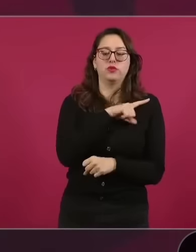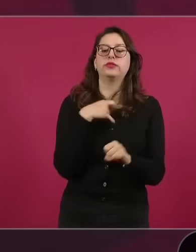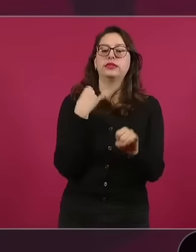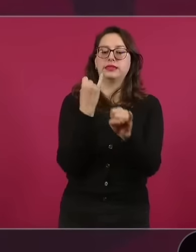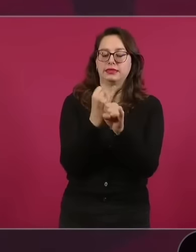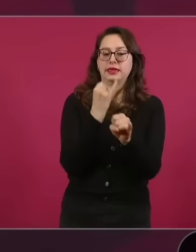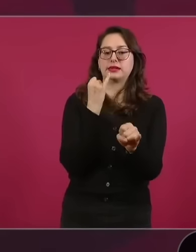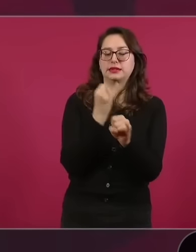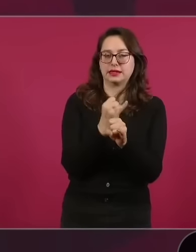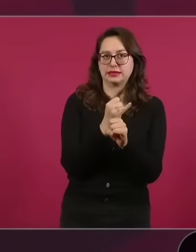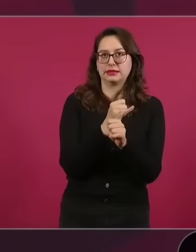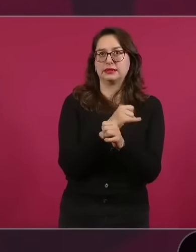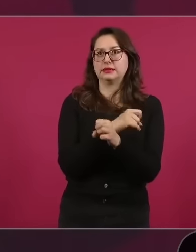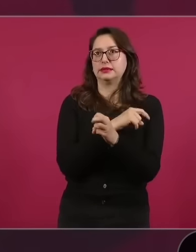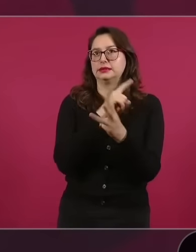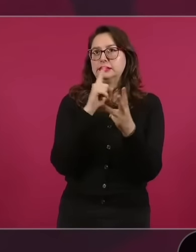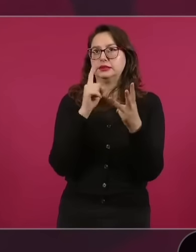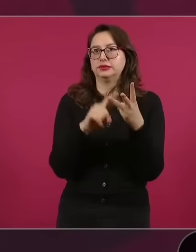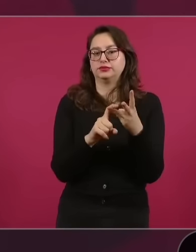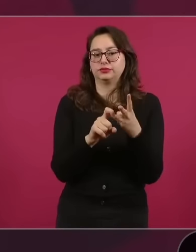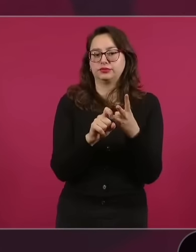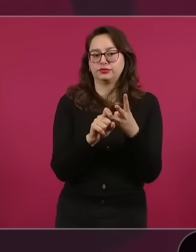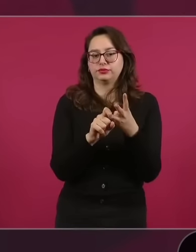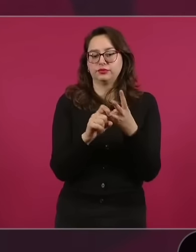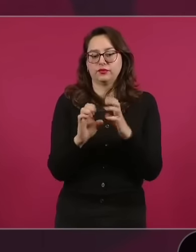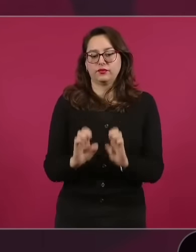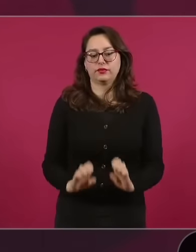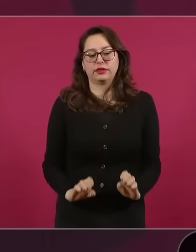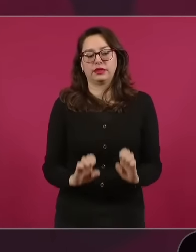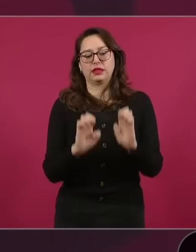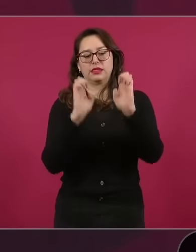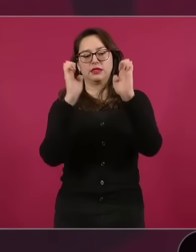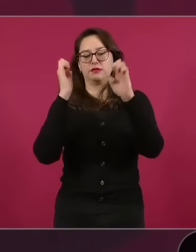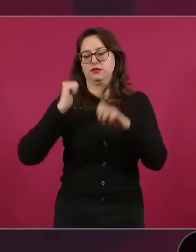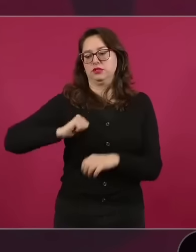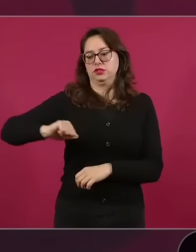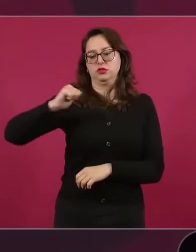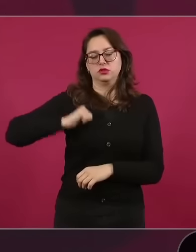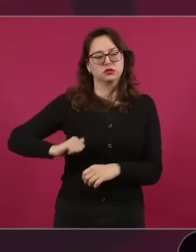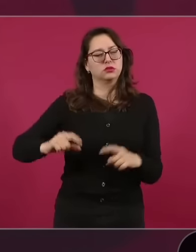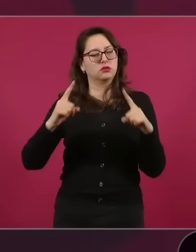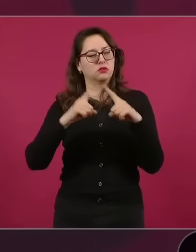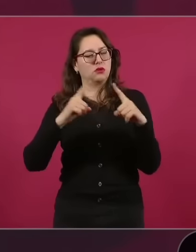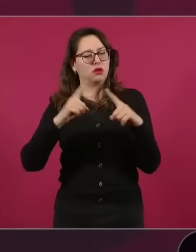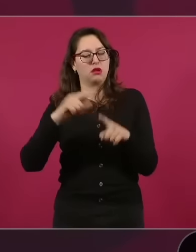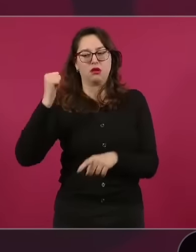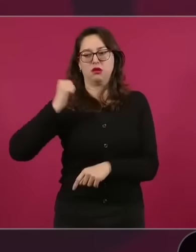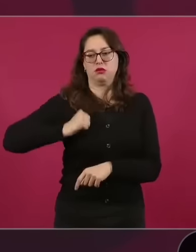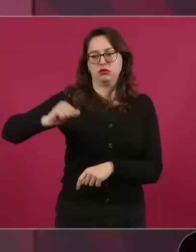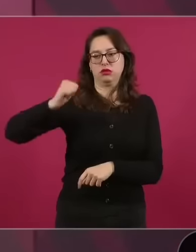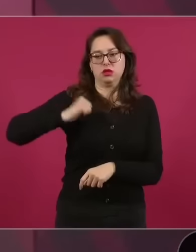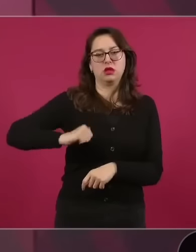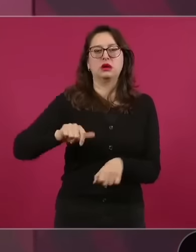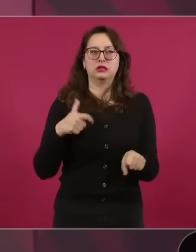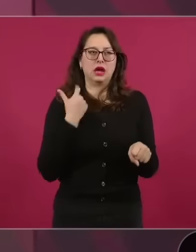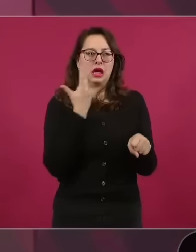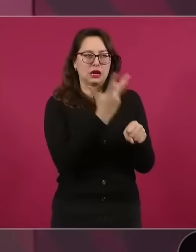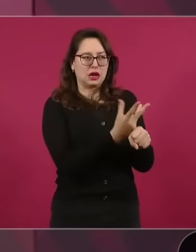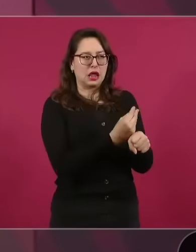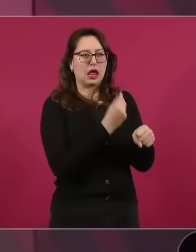rehabilitación de edificios históricos templos todavía afectados por